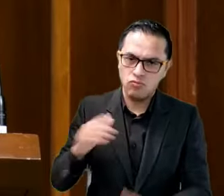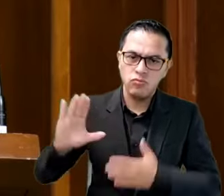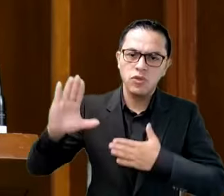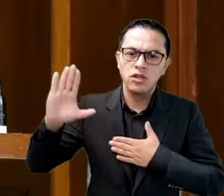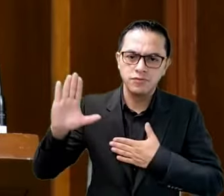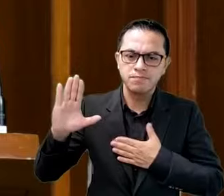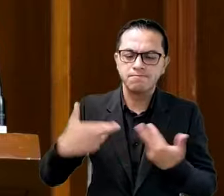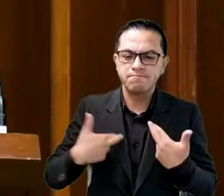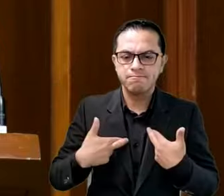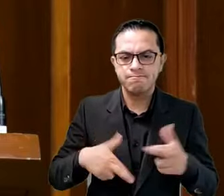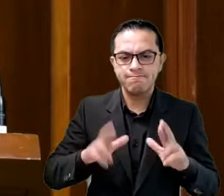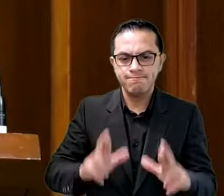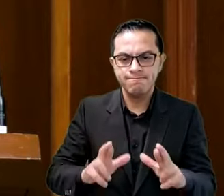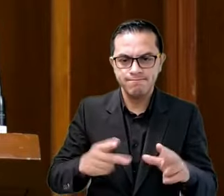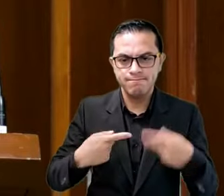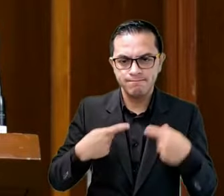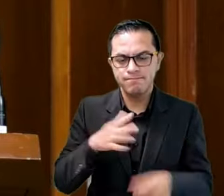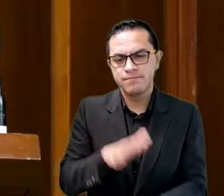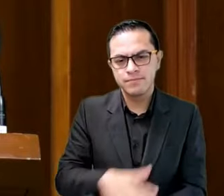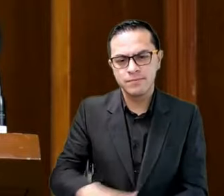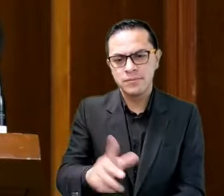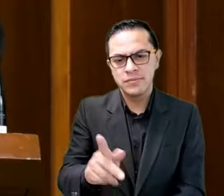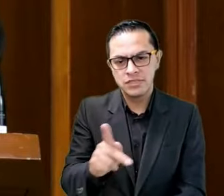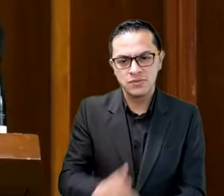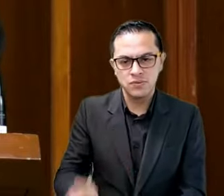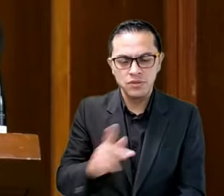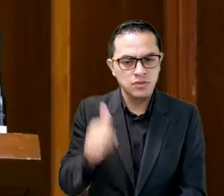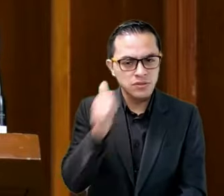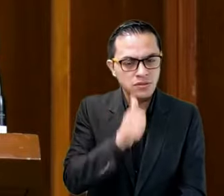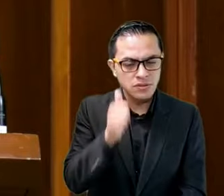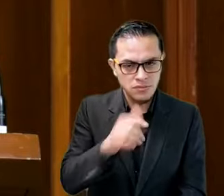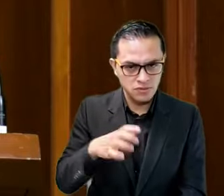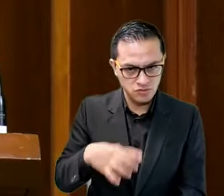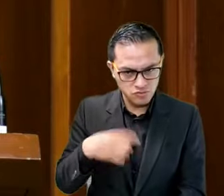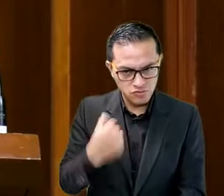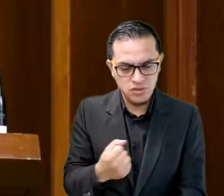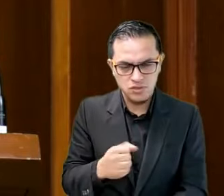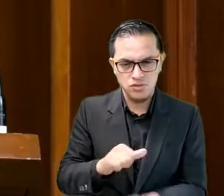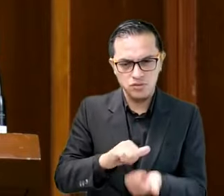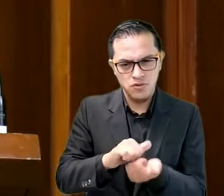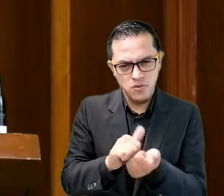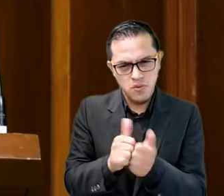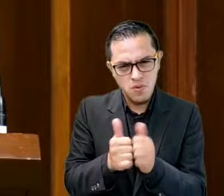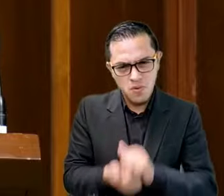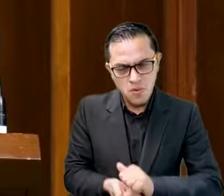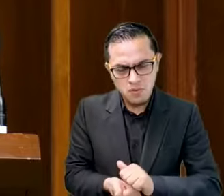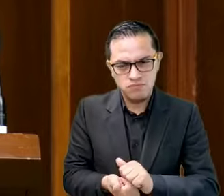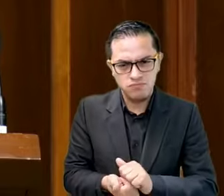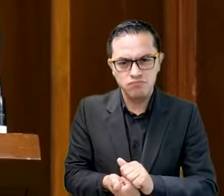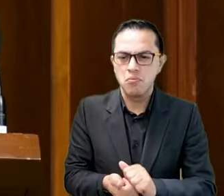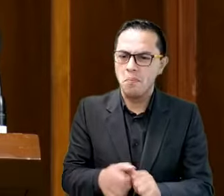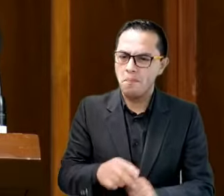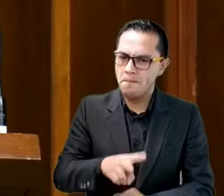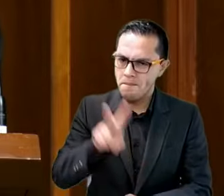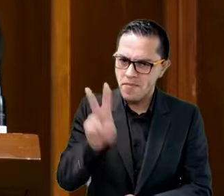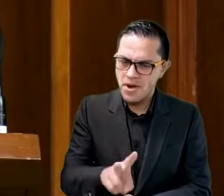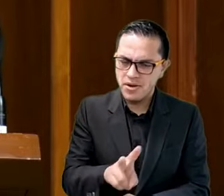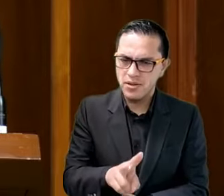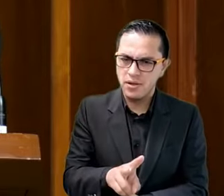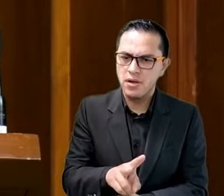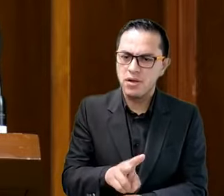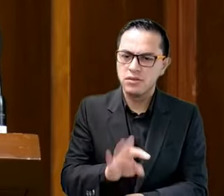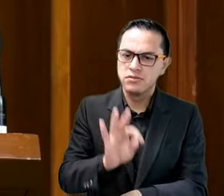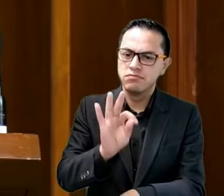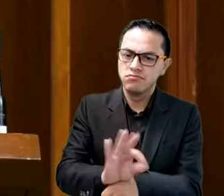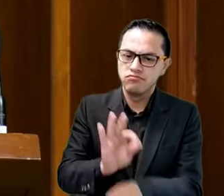representante del pueblo es luchar sin descanso por una transformación profunda y verdadera Que responda